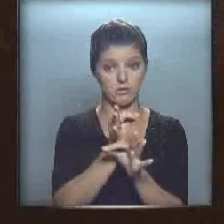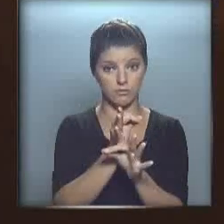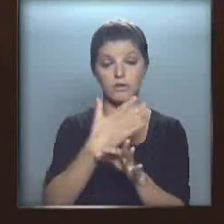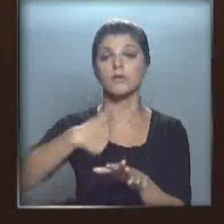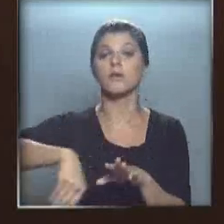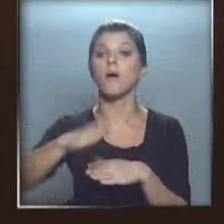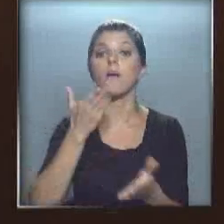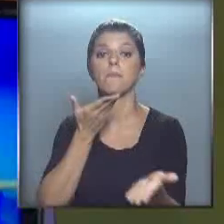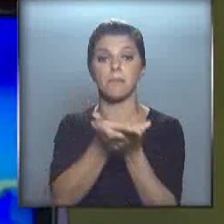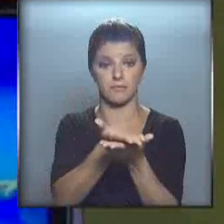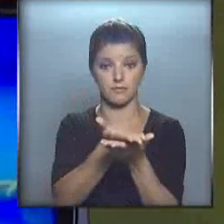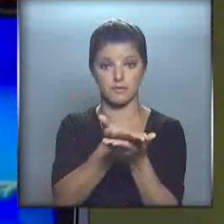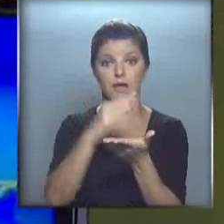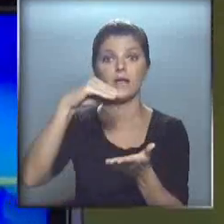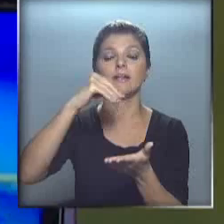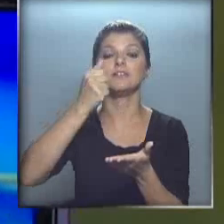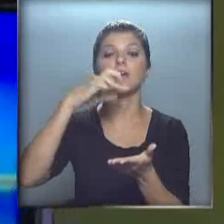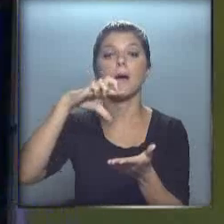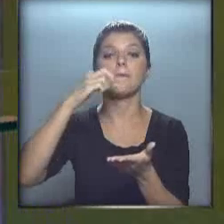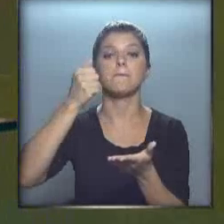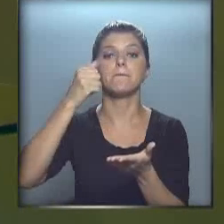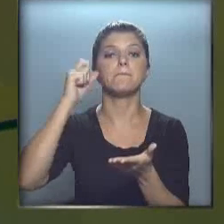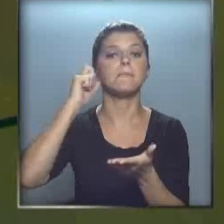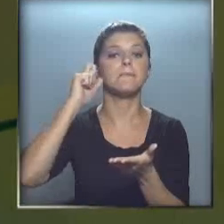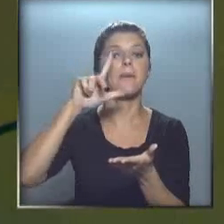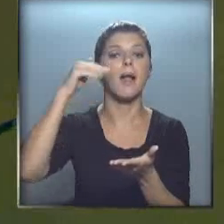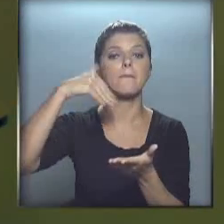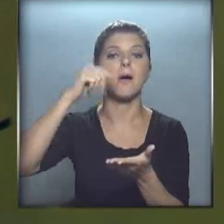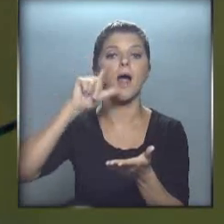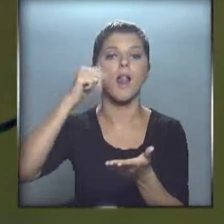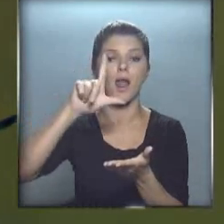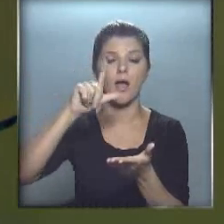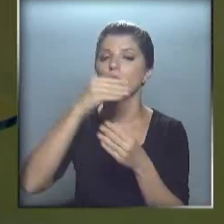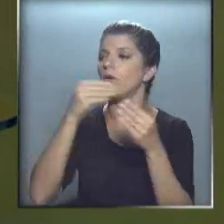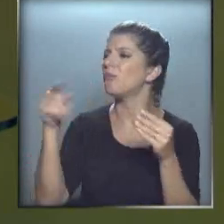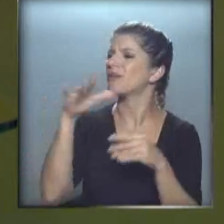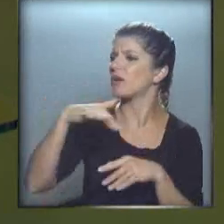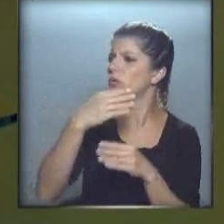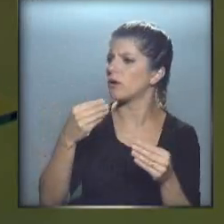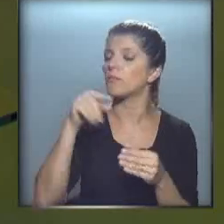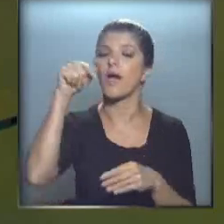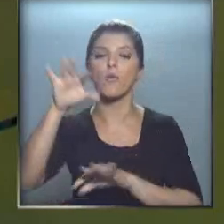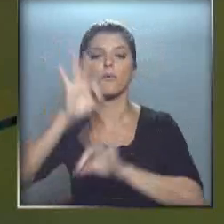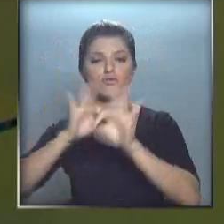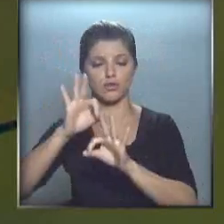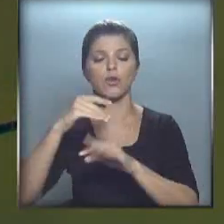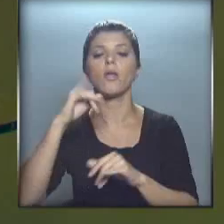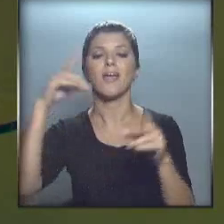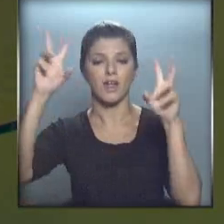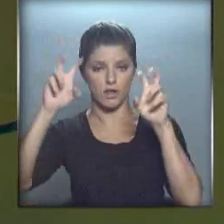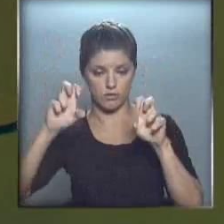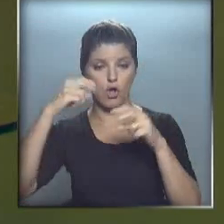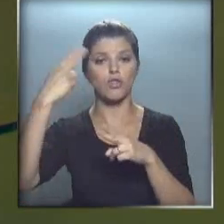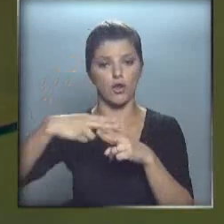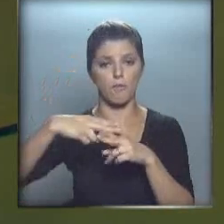a presentar en Chapadmalal. Mirá, ¿por qué en Chapadmalal? Y porque ahí es un proyecto que se llama Joven y Memoria. Ajá. Mm.